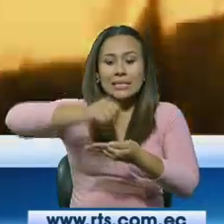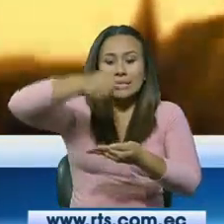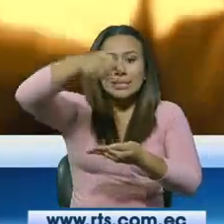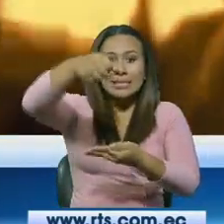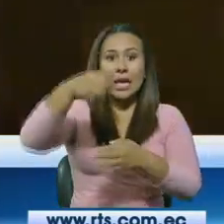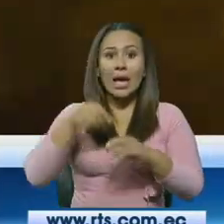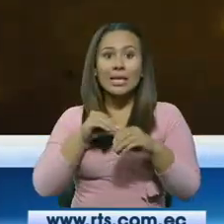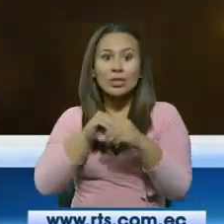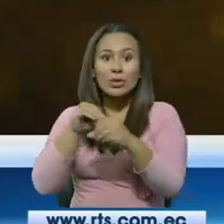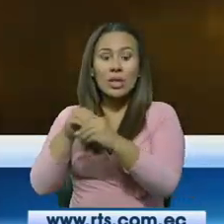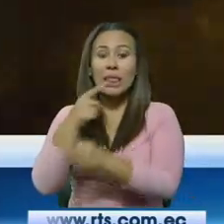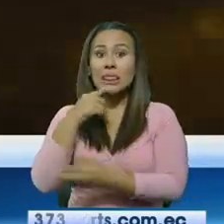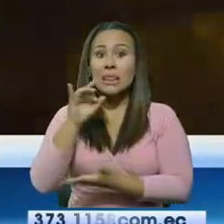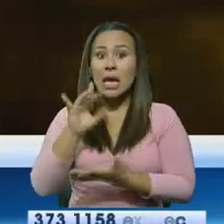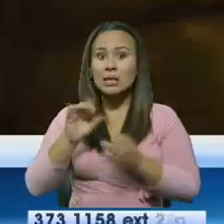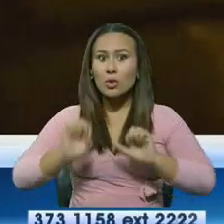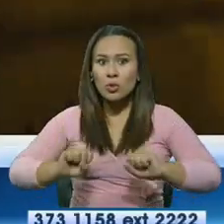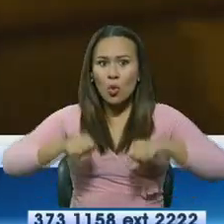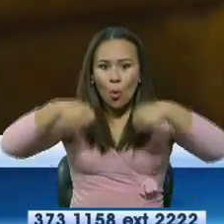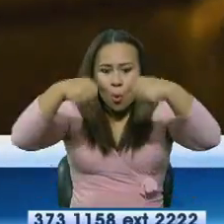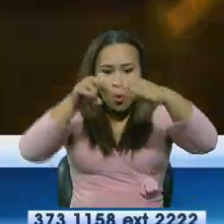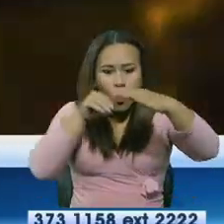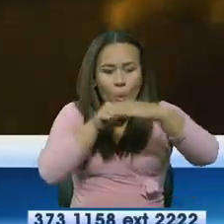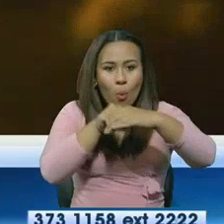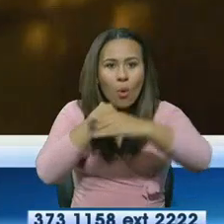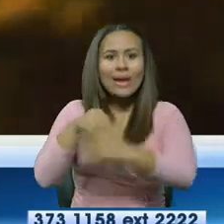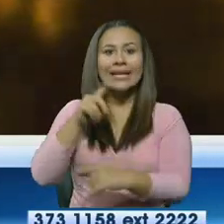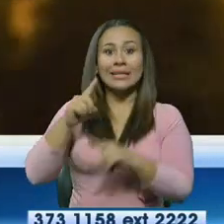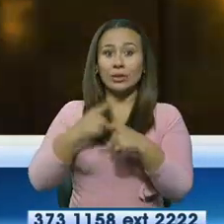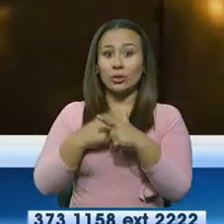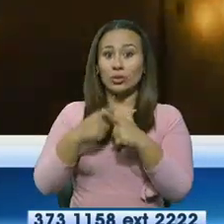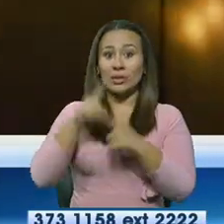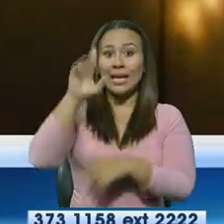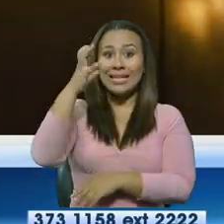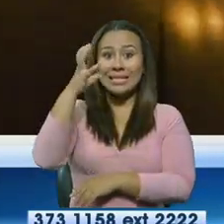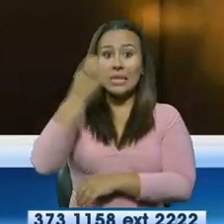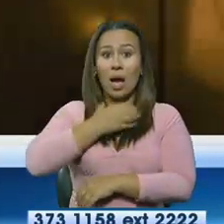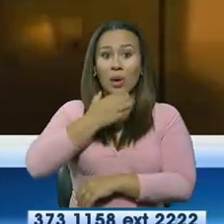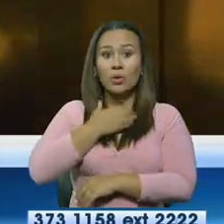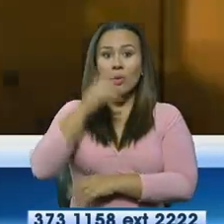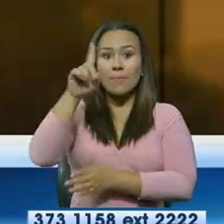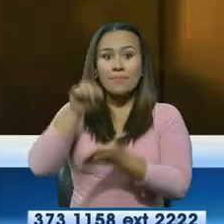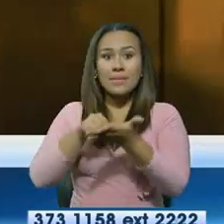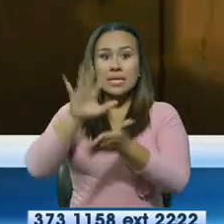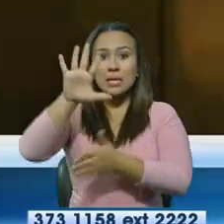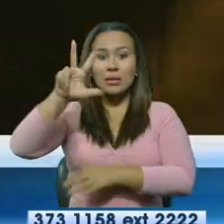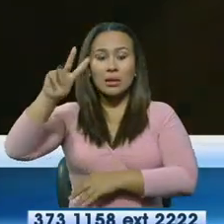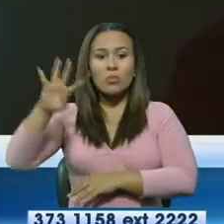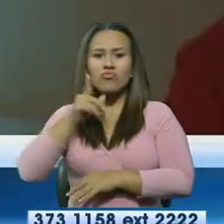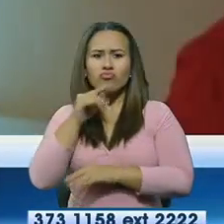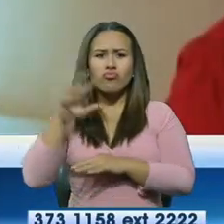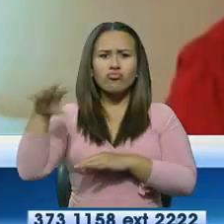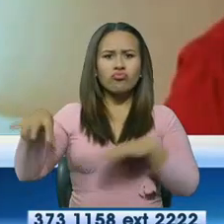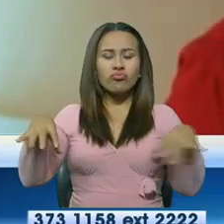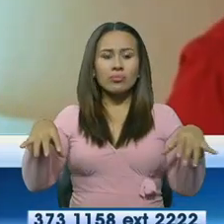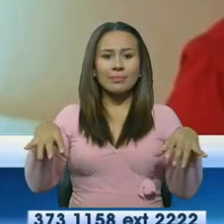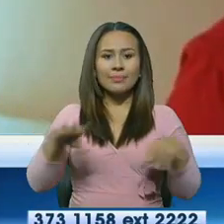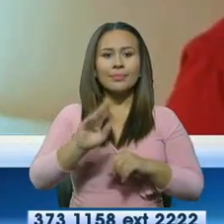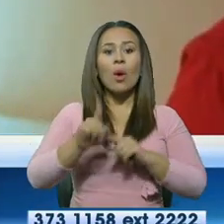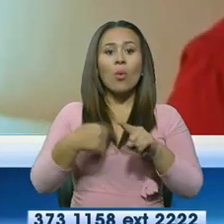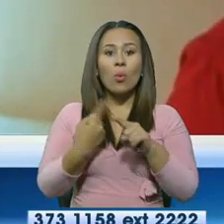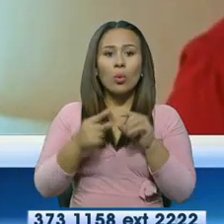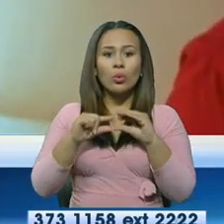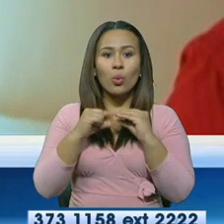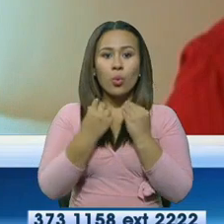Atahualpa. Fue entonces que un 15 de agosto de 1534 se formaron dos expediciones. Cuando el grupo